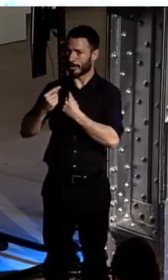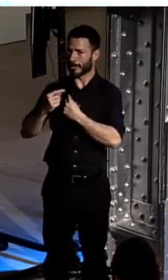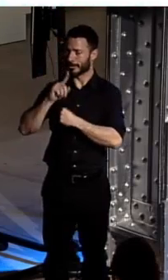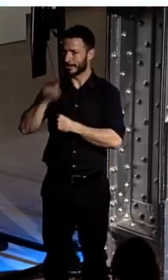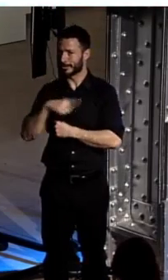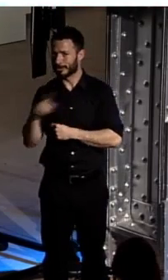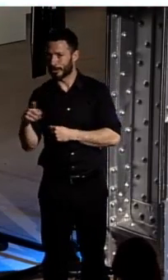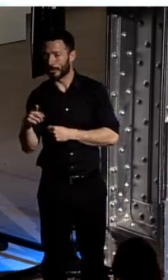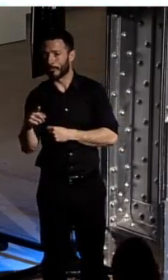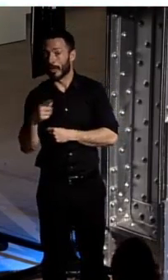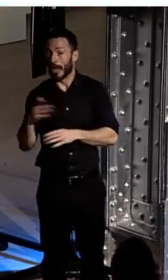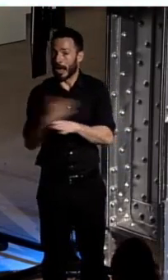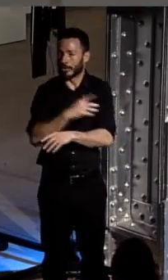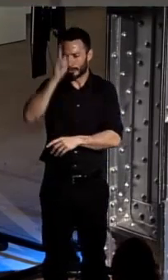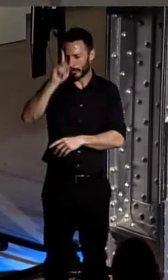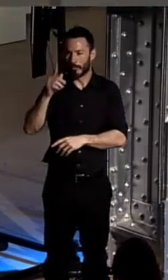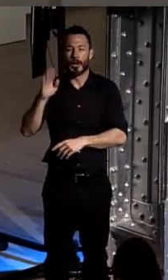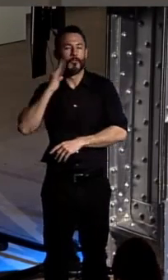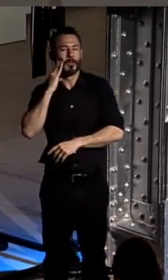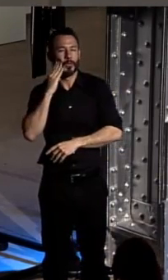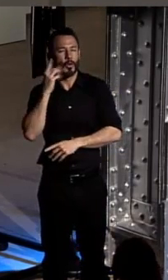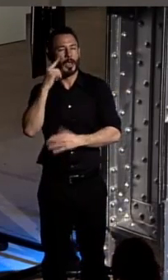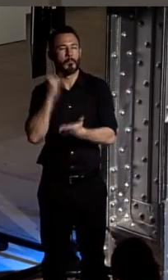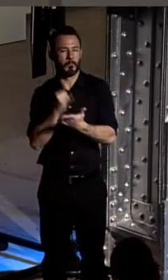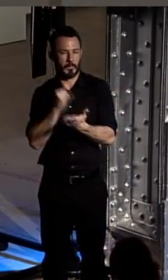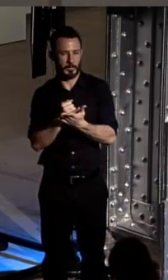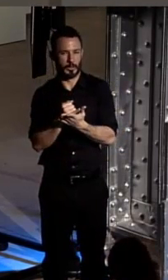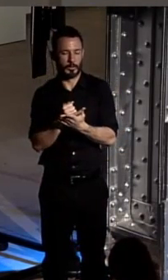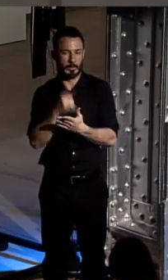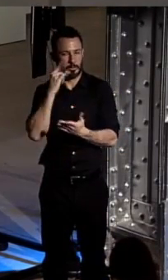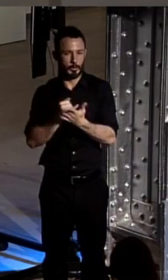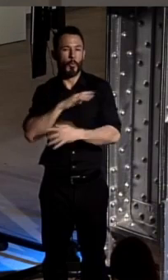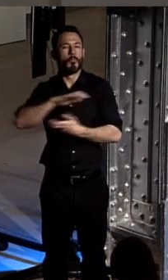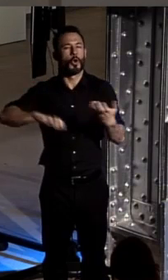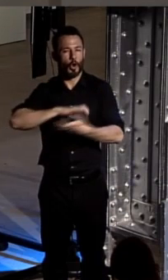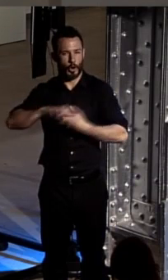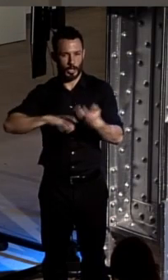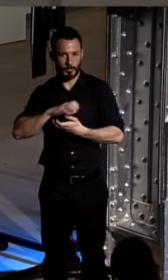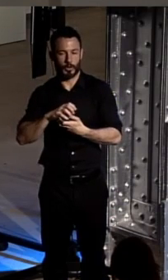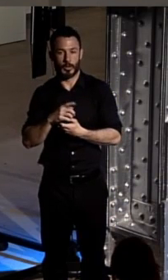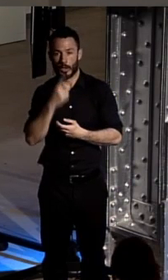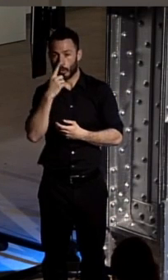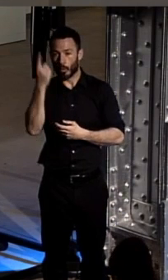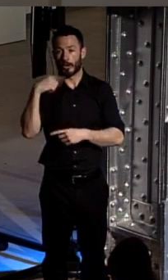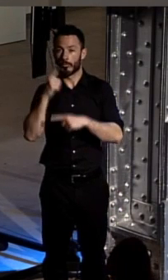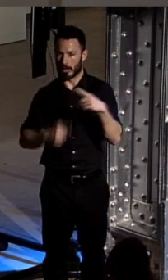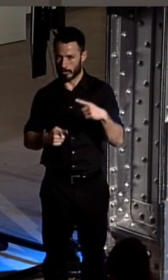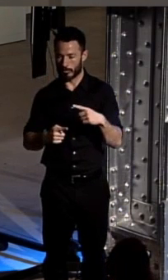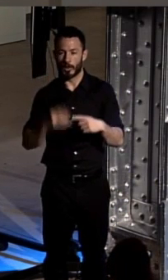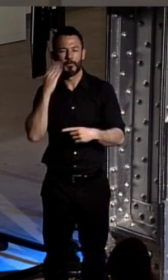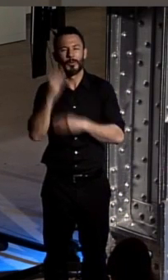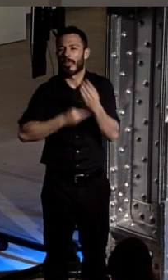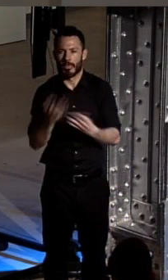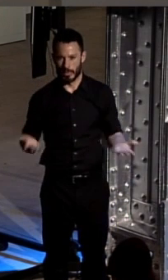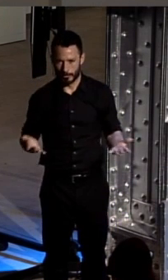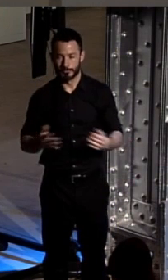Facebook hizo un experimento bastante controvertido hace 1 año y medio, que quizás conozcáis. Lo que hicieron fue